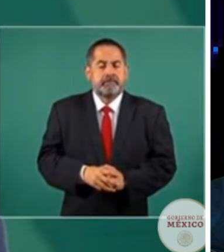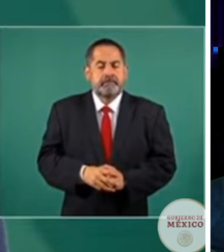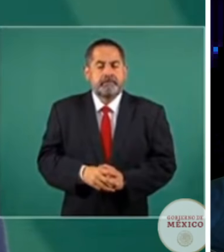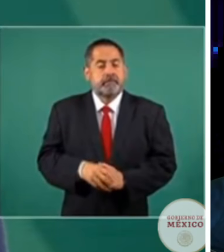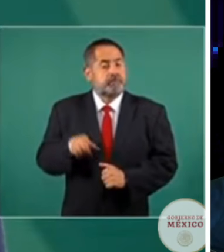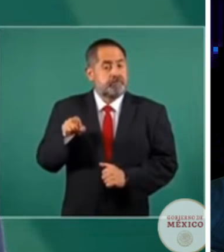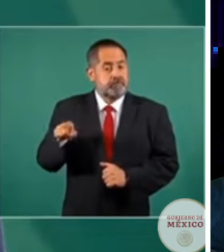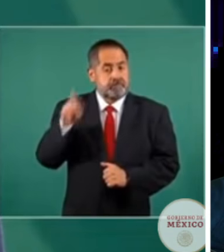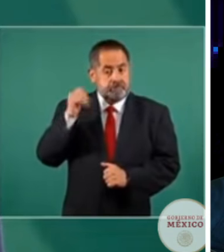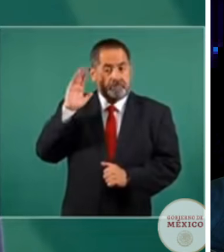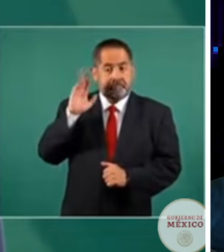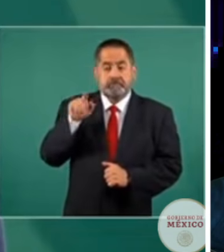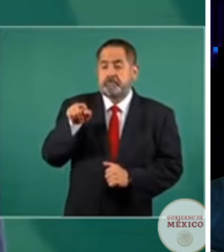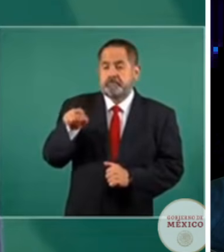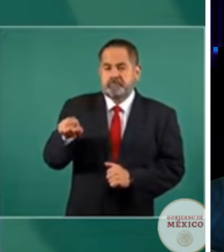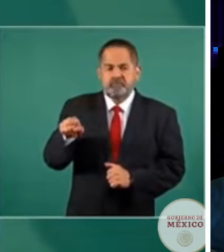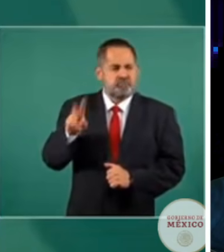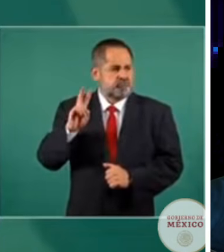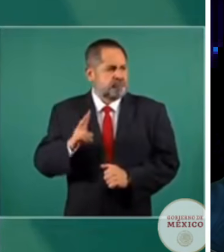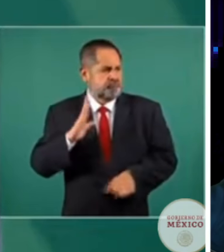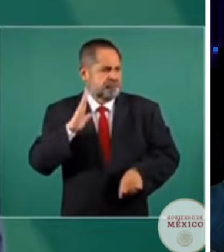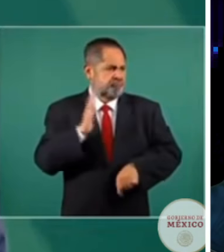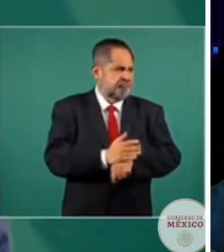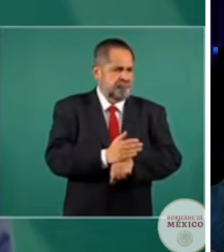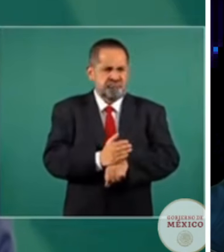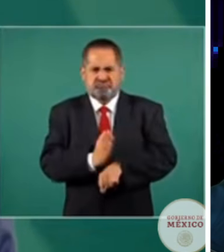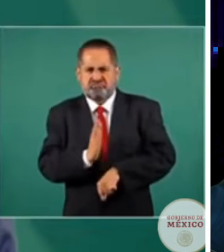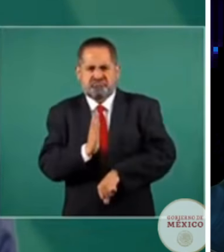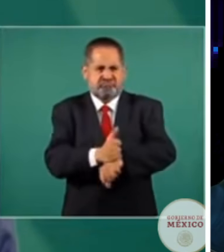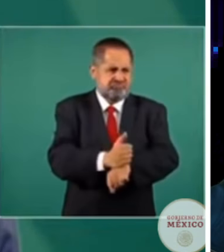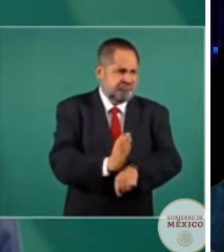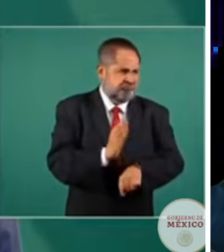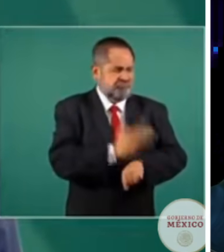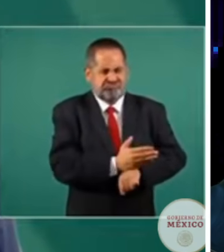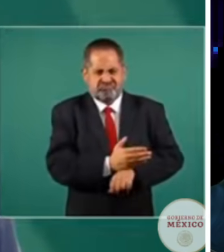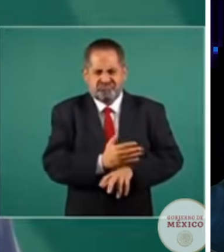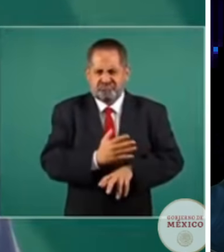Era la Secretaría del Castigo, era la Secretaría